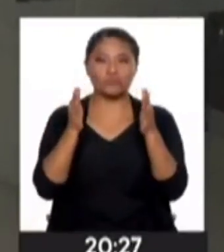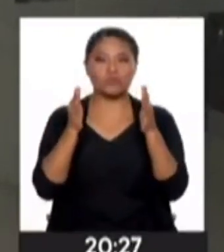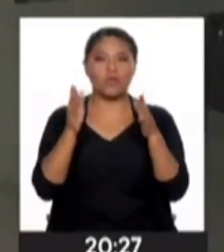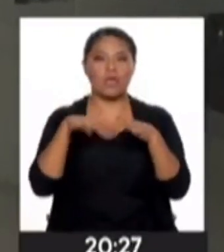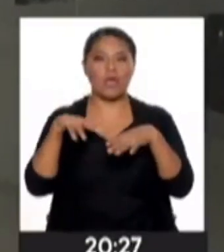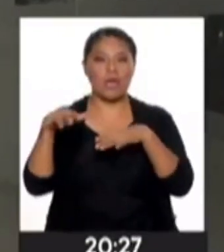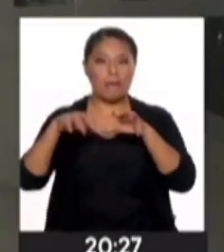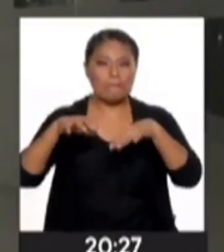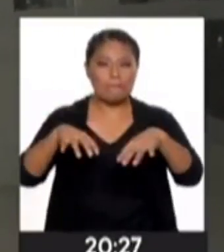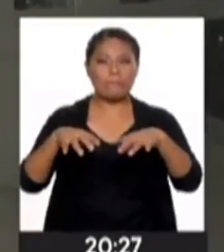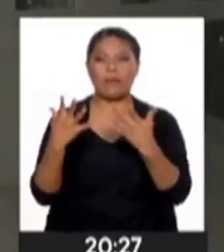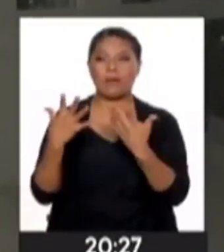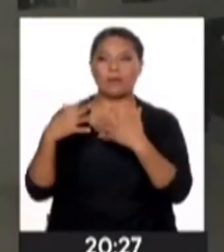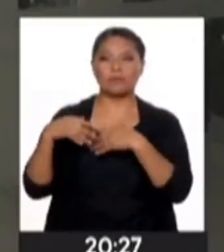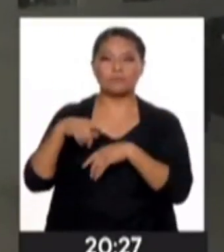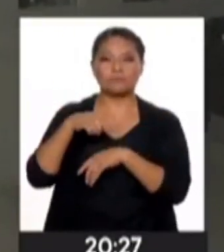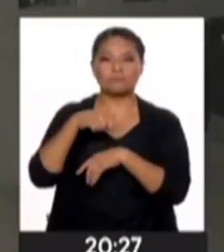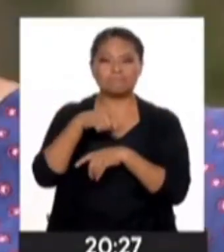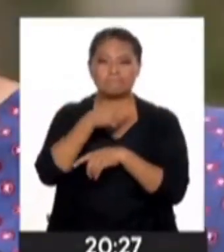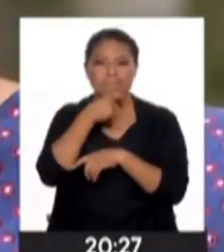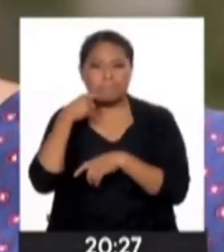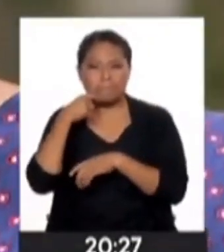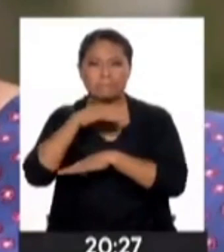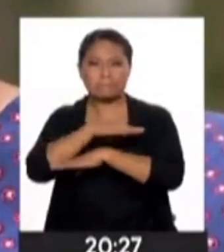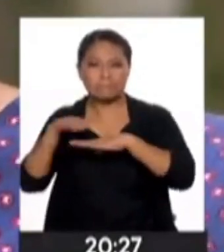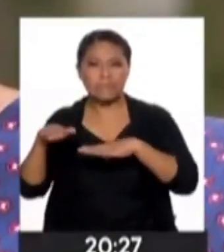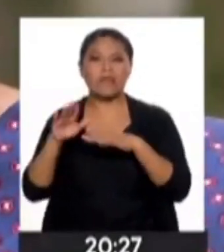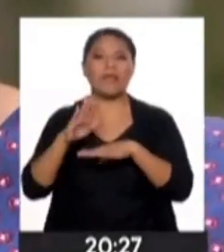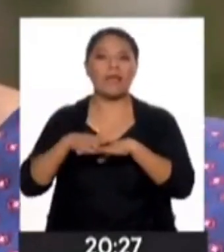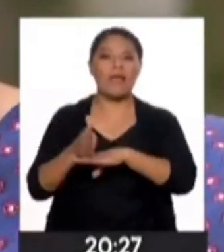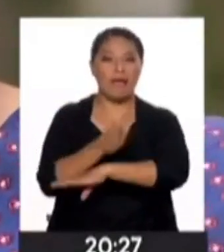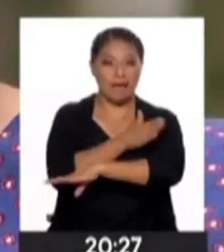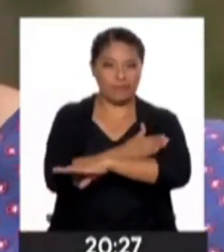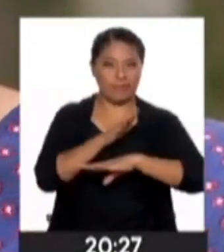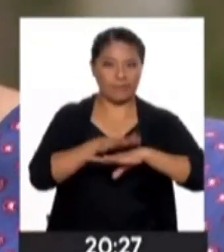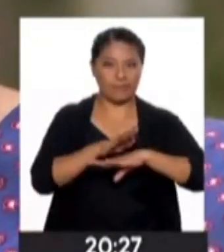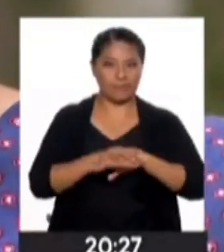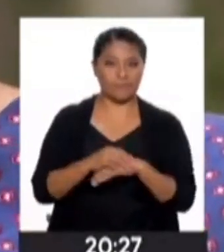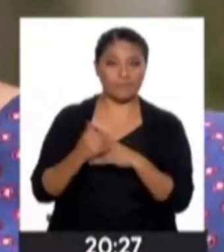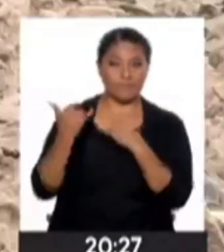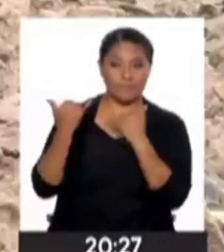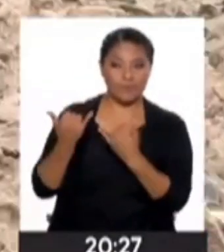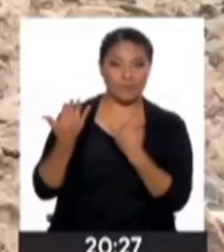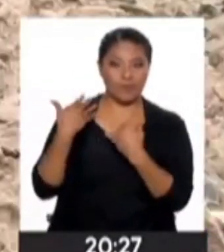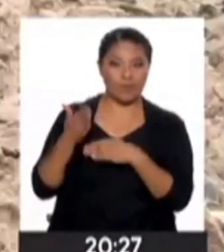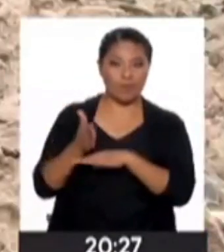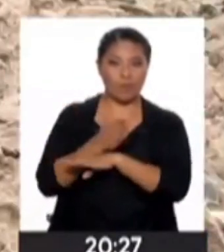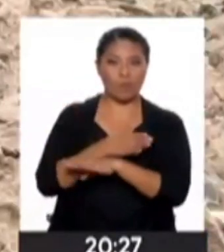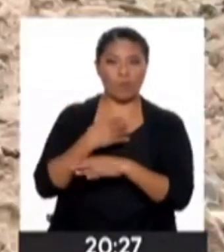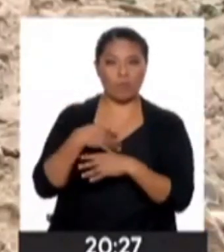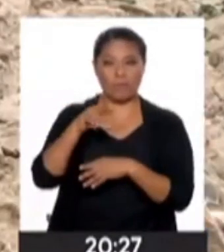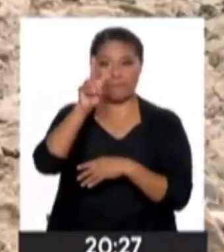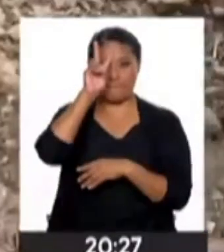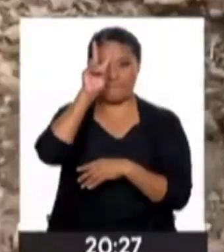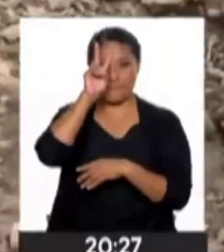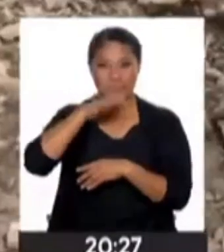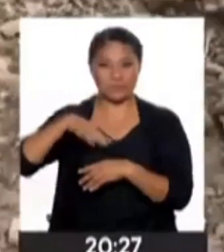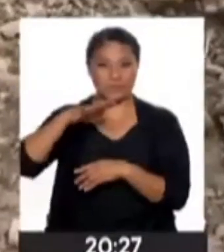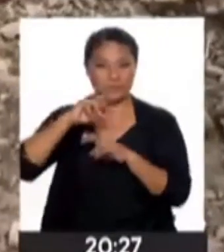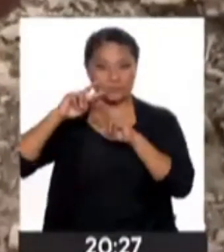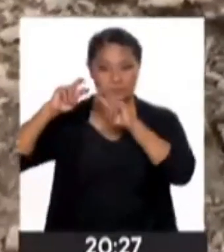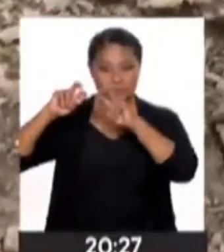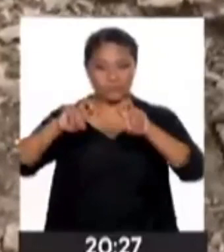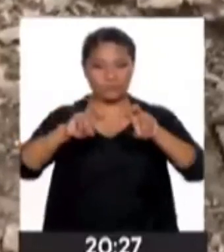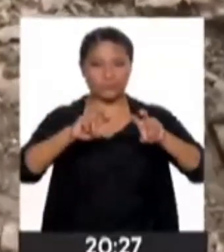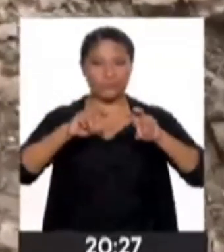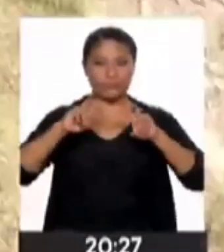en actividades que permitan reducir el riesgo. En tanto, el Centro Peruano de Estudios Sociales mostró su preocupación ante la omisión